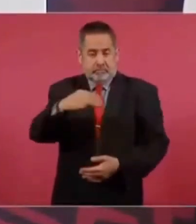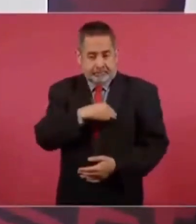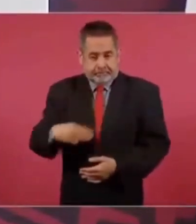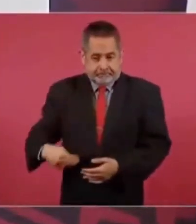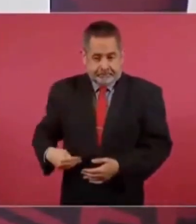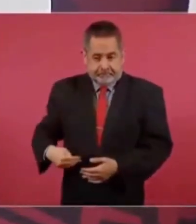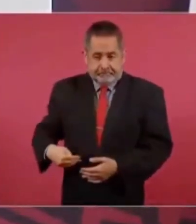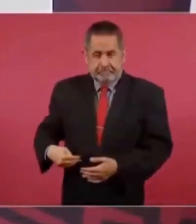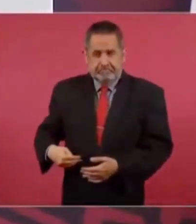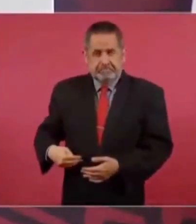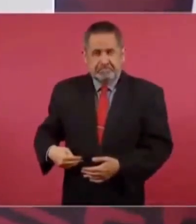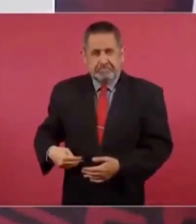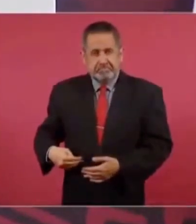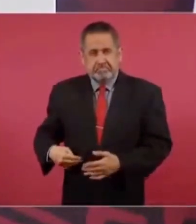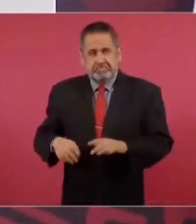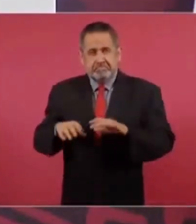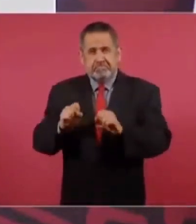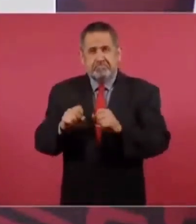a 100